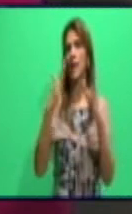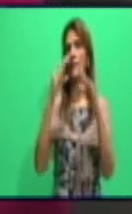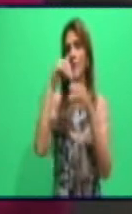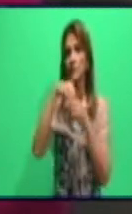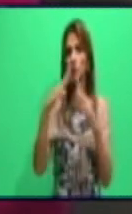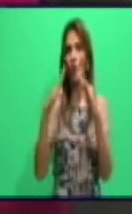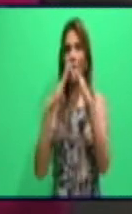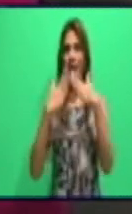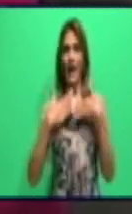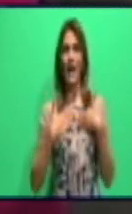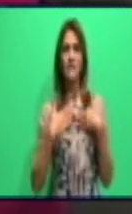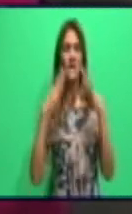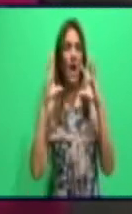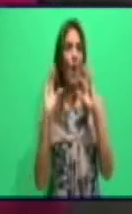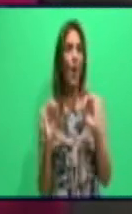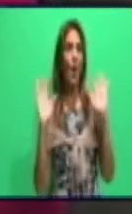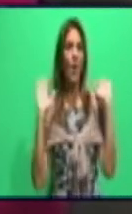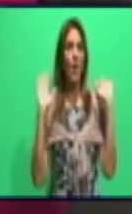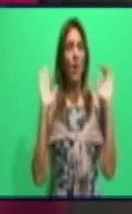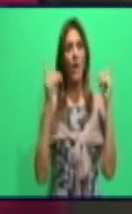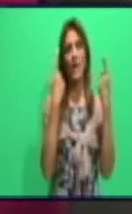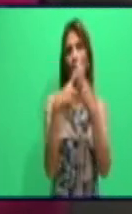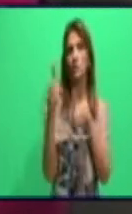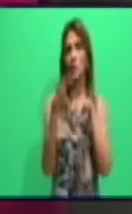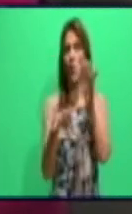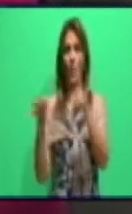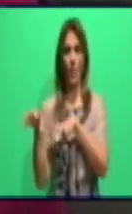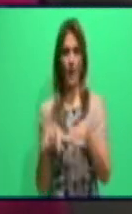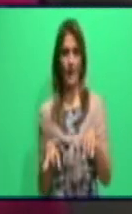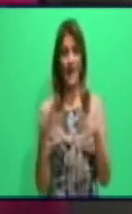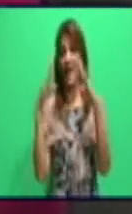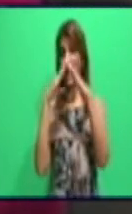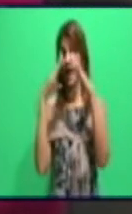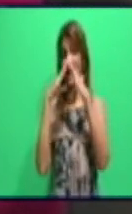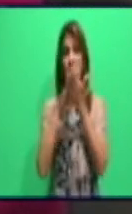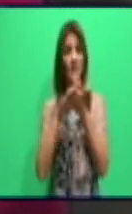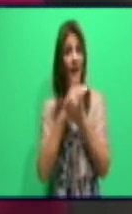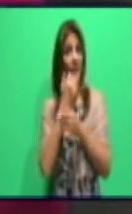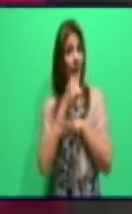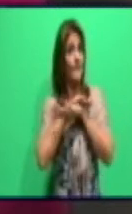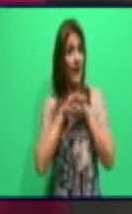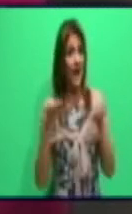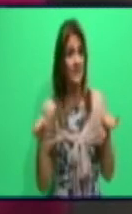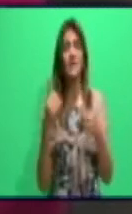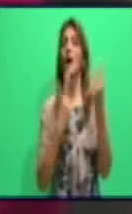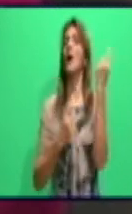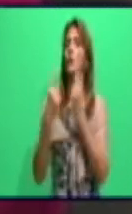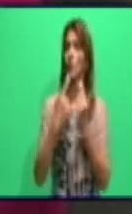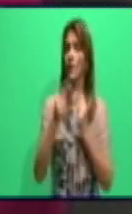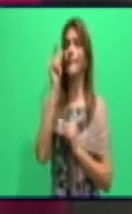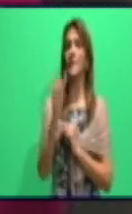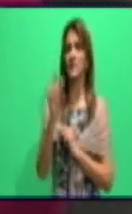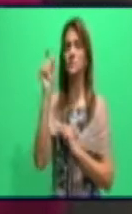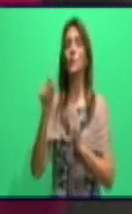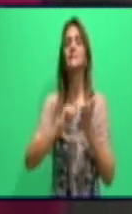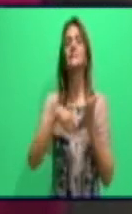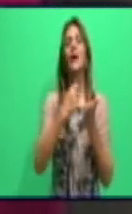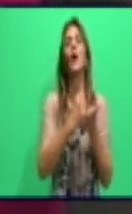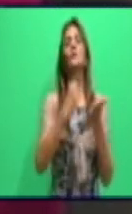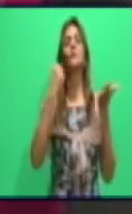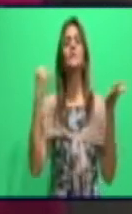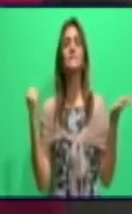salvo los casos excepcionales que se están autorizando, siendo contacto y se están autorizando a aislar